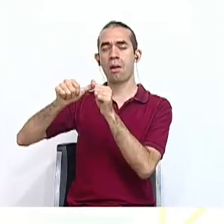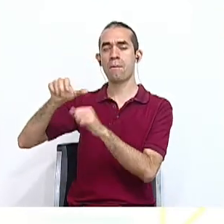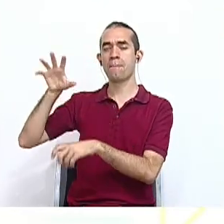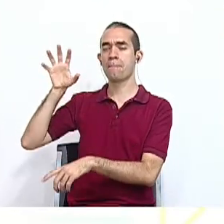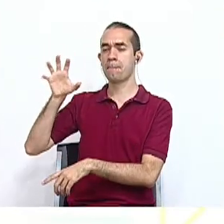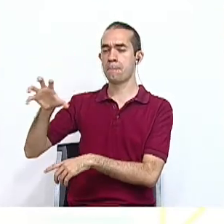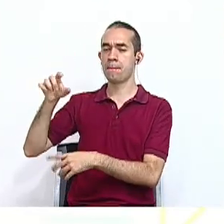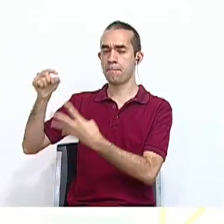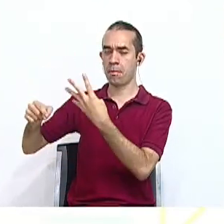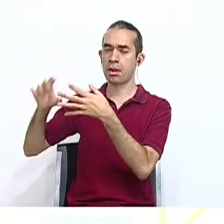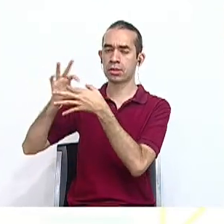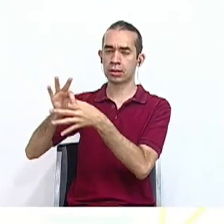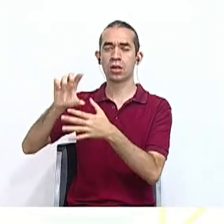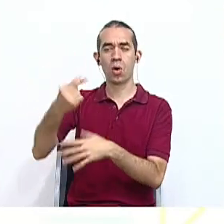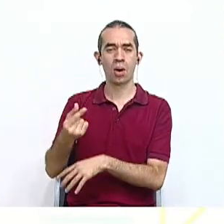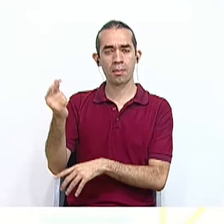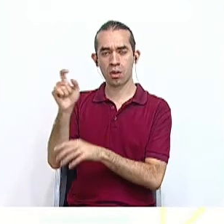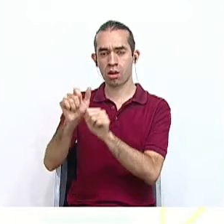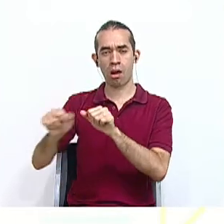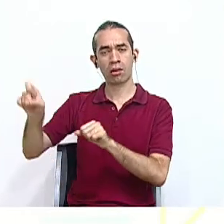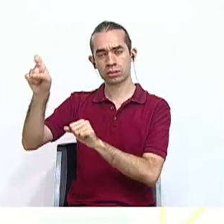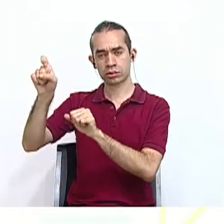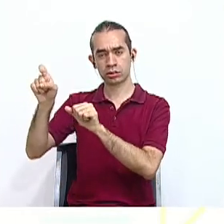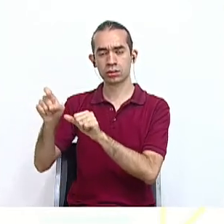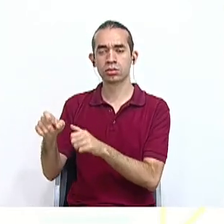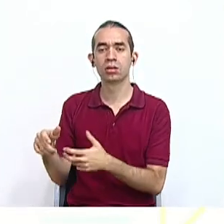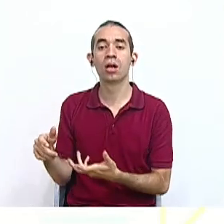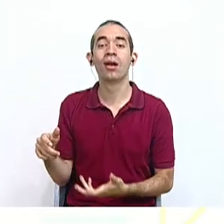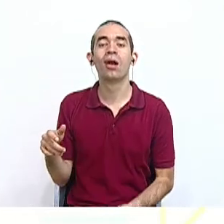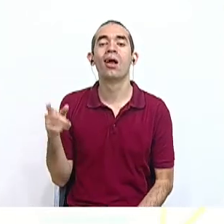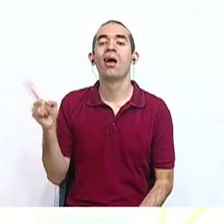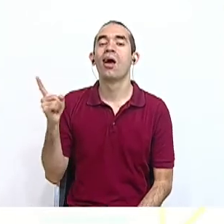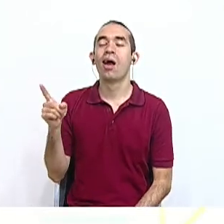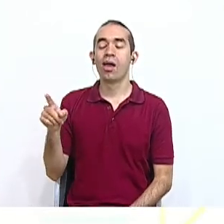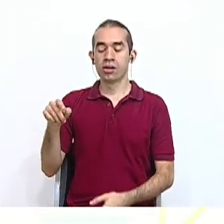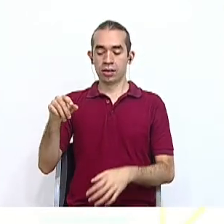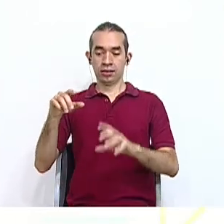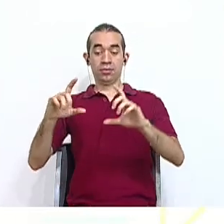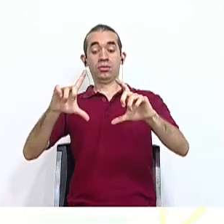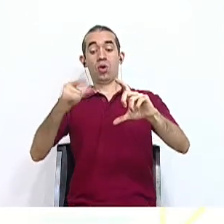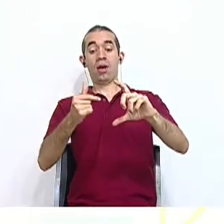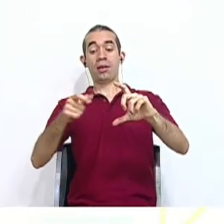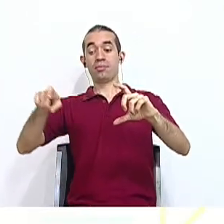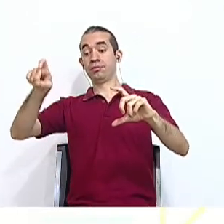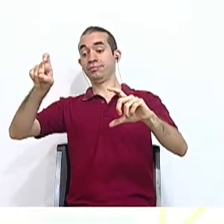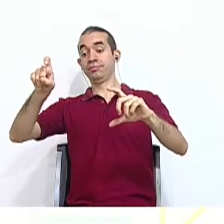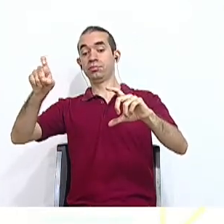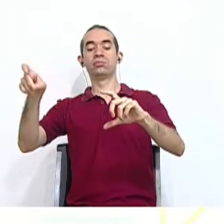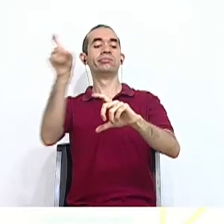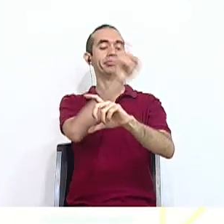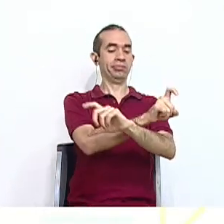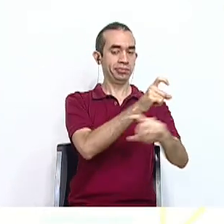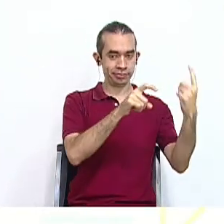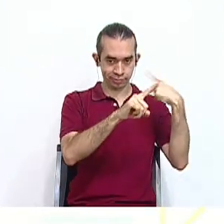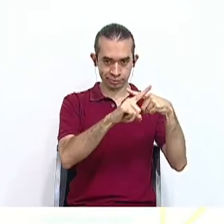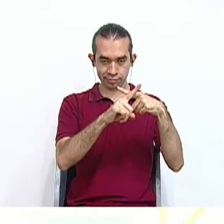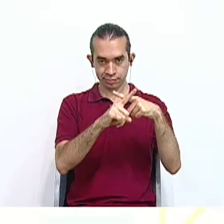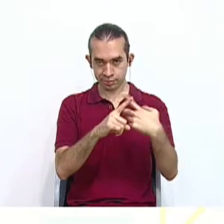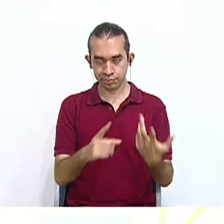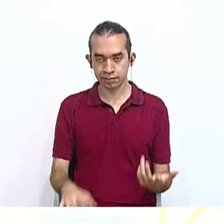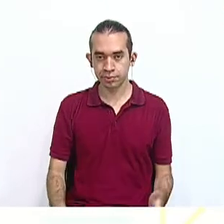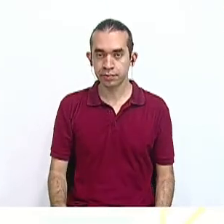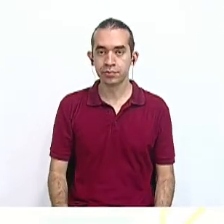un logaritmo de una potencia. El exponente de la potencia multiplica al logaritmo. La aplicamos entonces y obtenemos